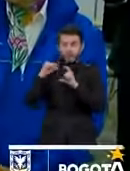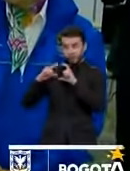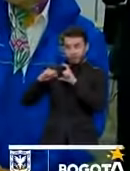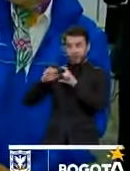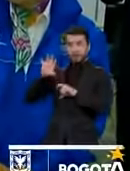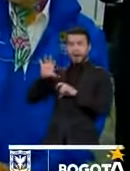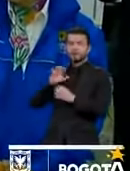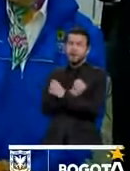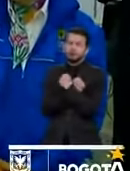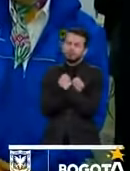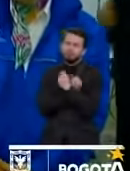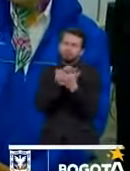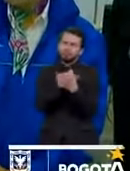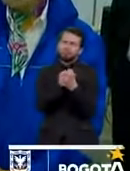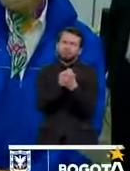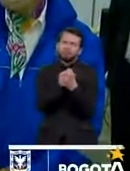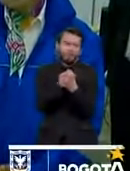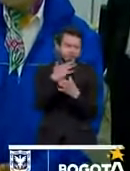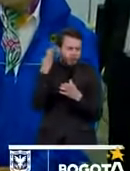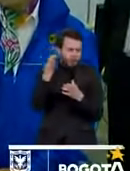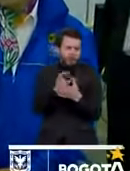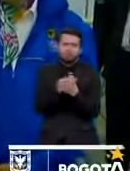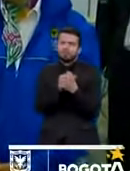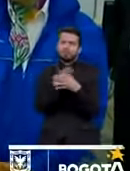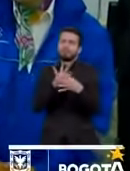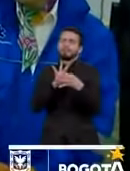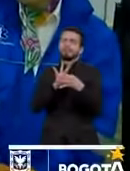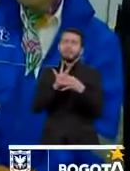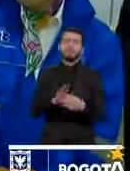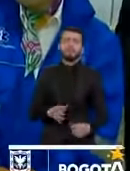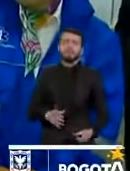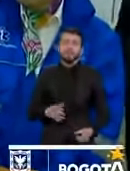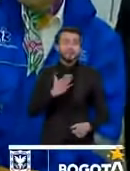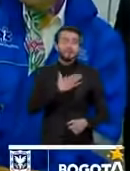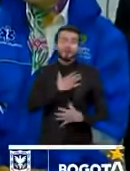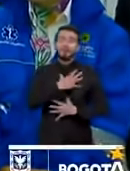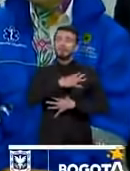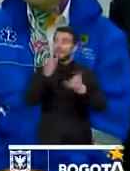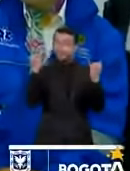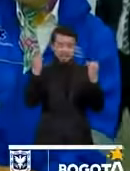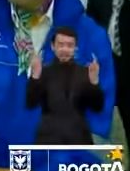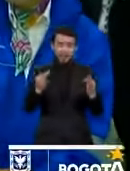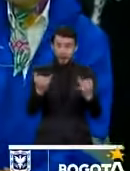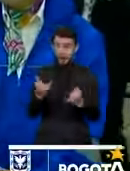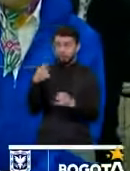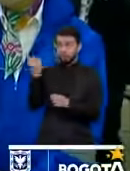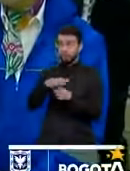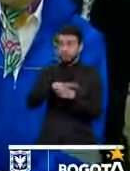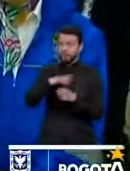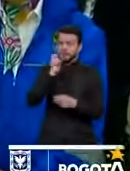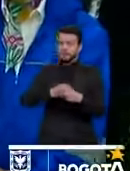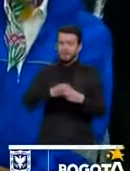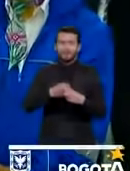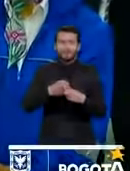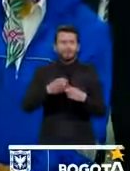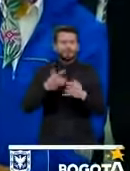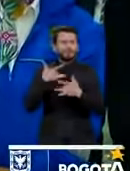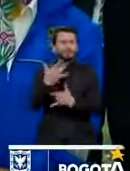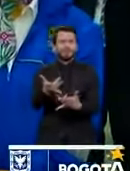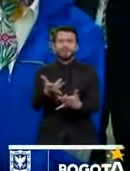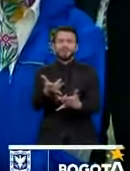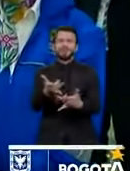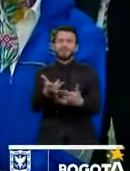profunda. Y estoy muy feliz que logramos mostrar en estos tiempos difíciles. Deseo